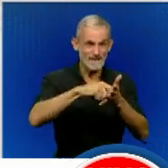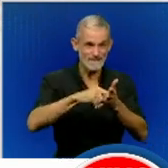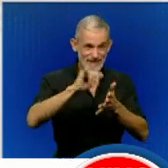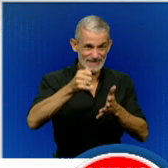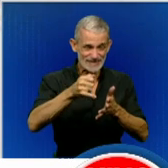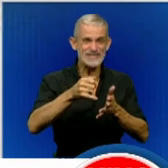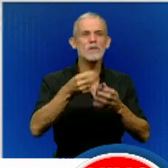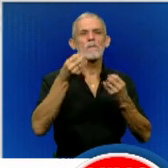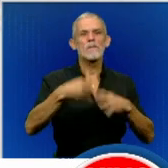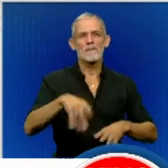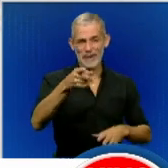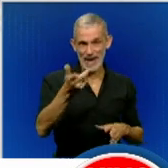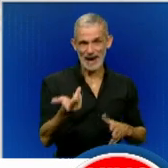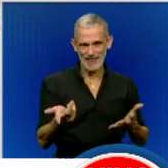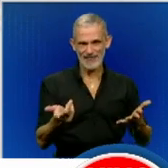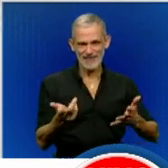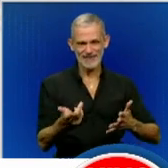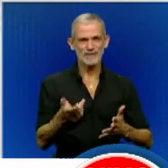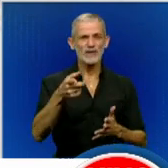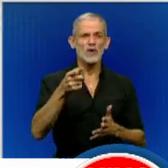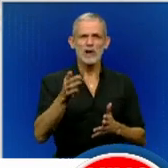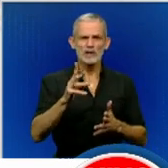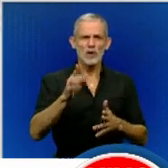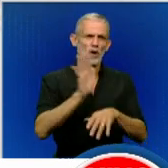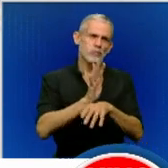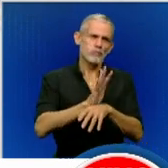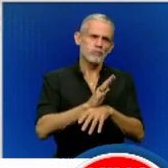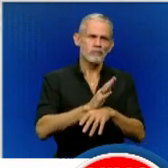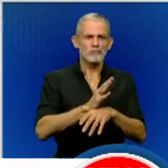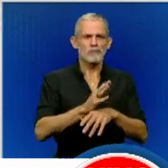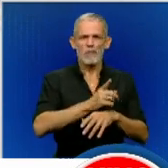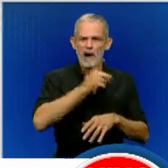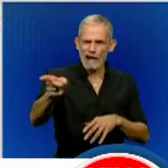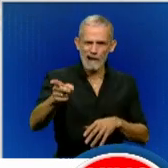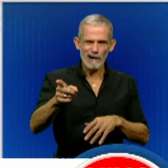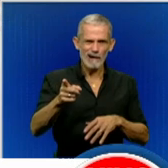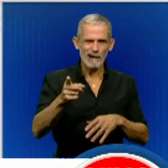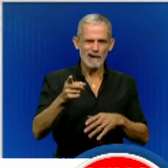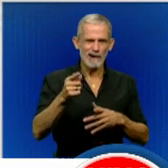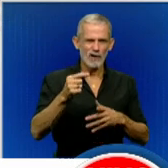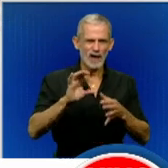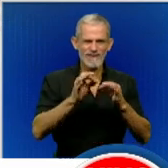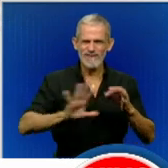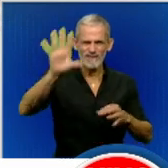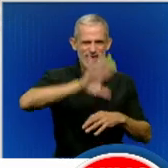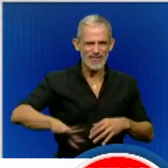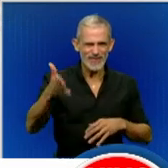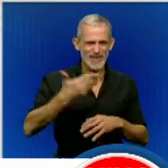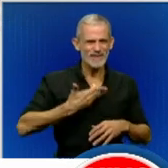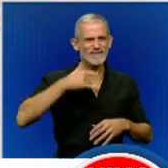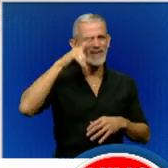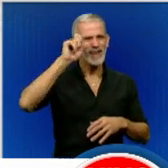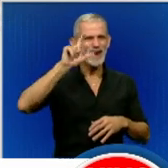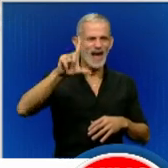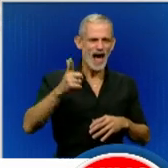lo que si no es una de las de los ataques más importantes de los últimos años contra el federalismo y contra ese